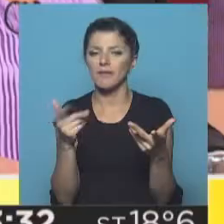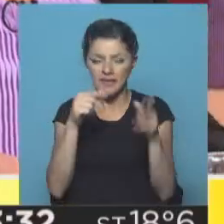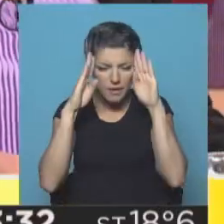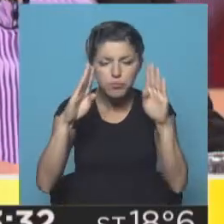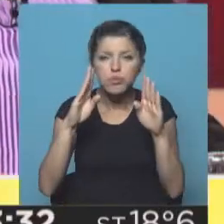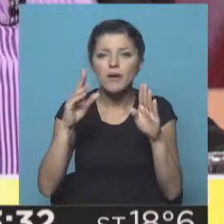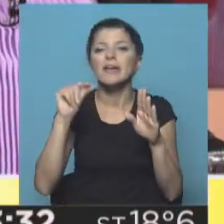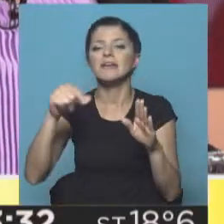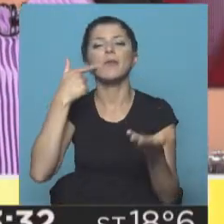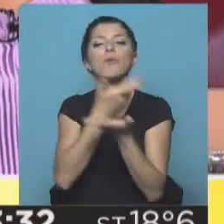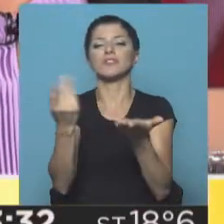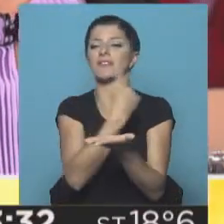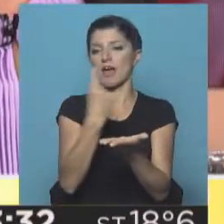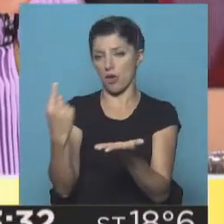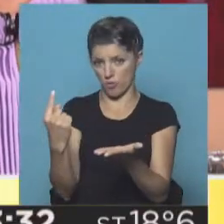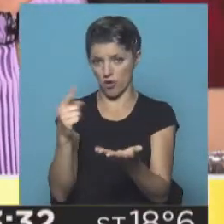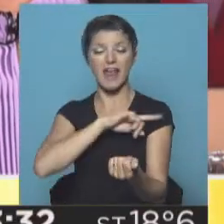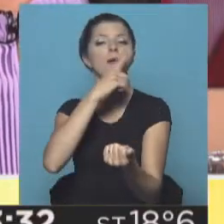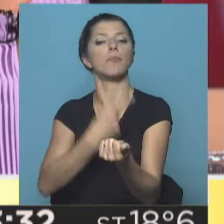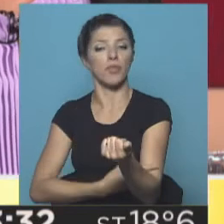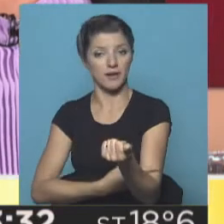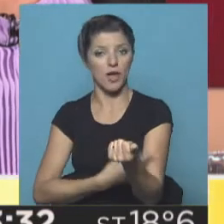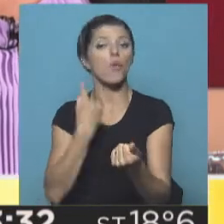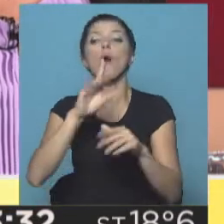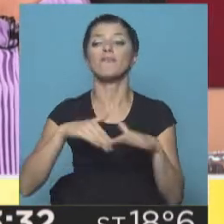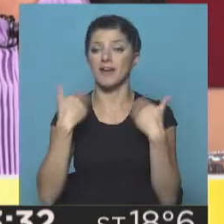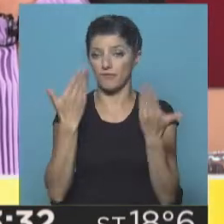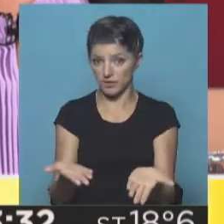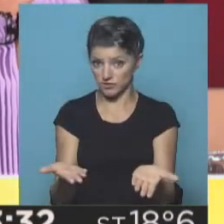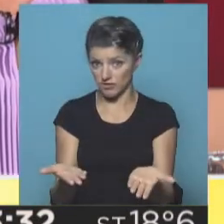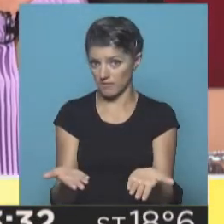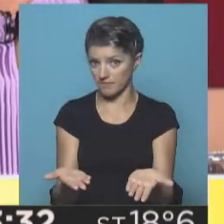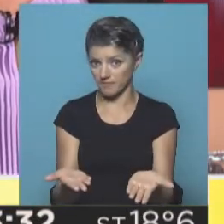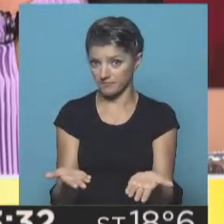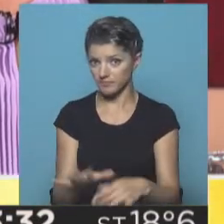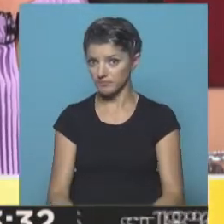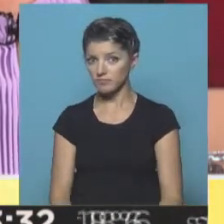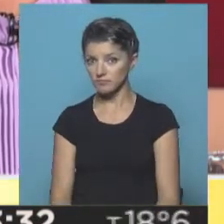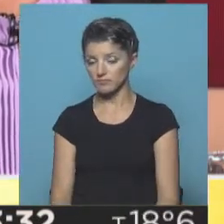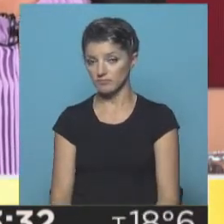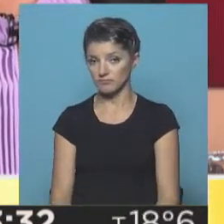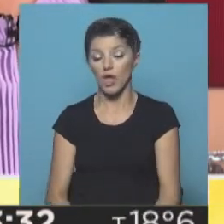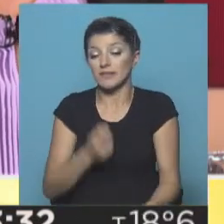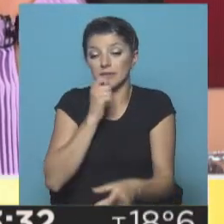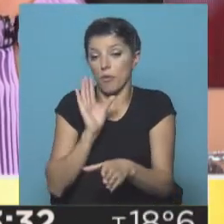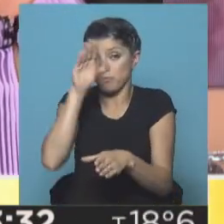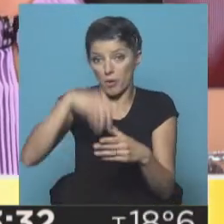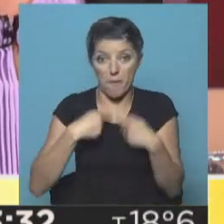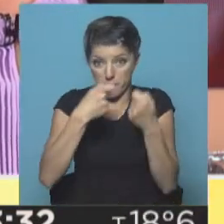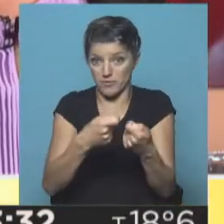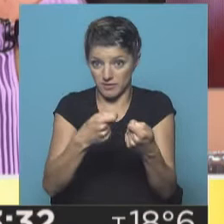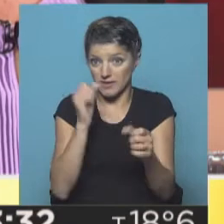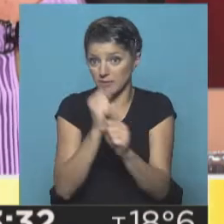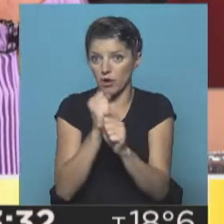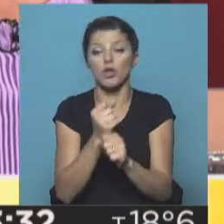imagen quieren dar ellos desde el poder que en los beneficios que te pueden dar como miembro, como ciudadano, como